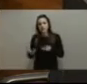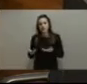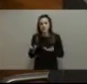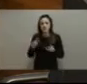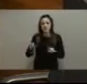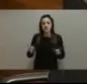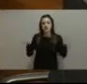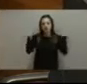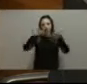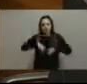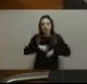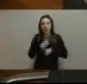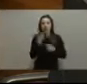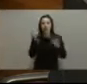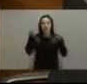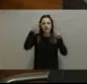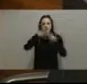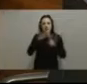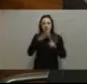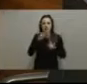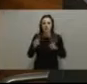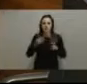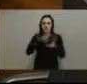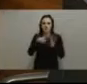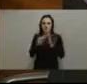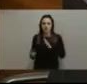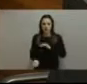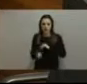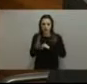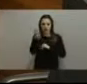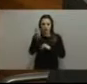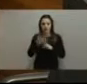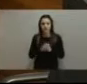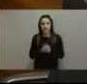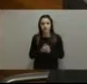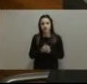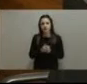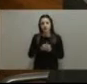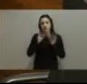acordando objetivos y acciones para la mejora del sistema. Lo ha venido